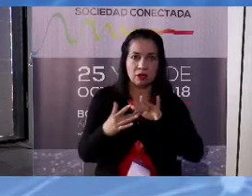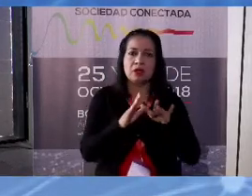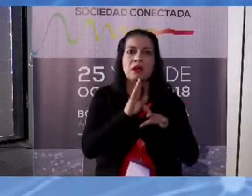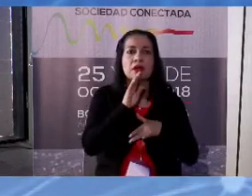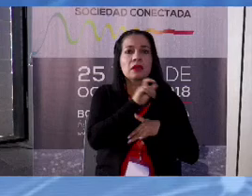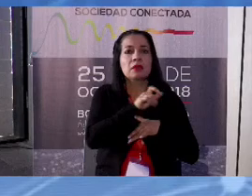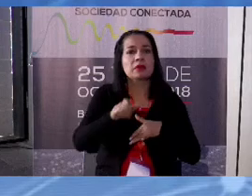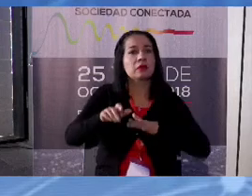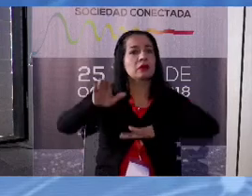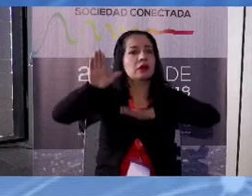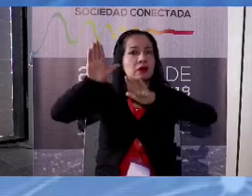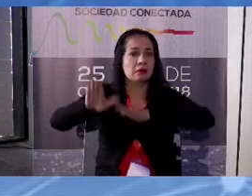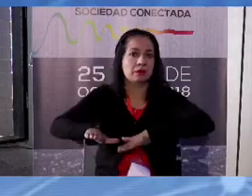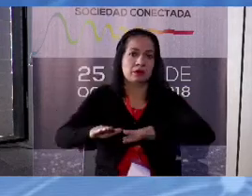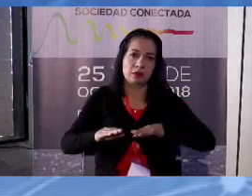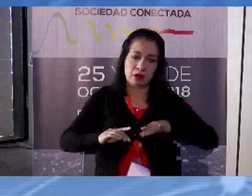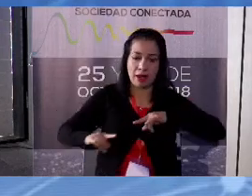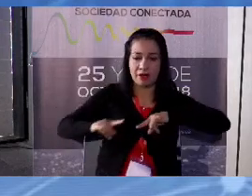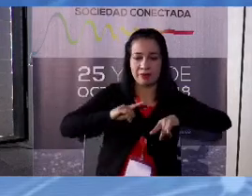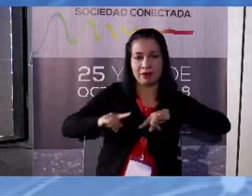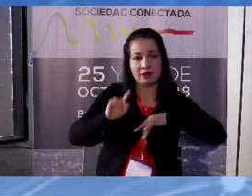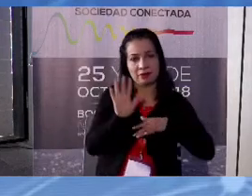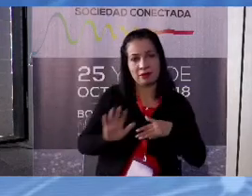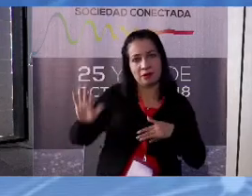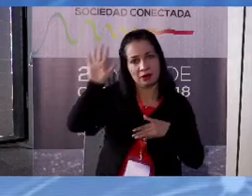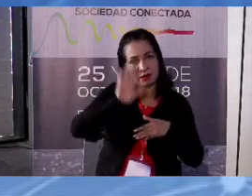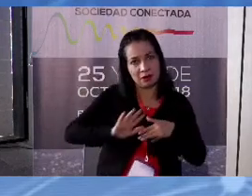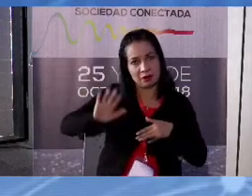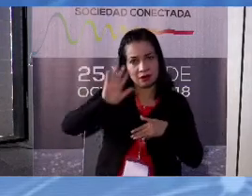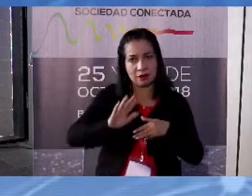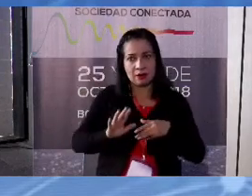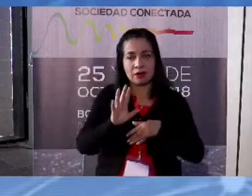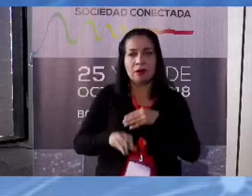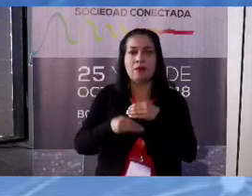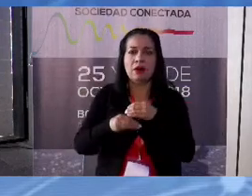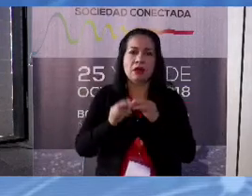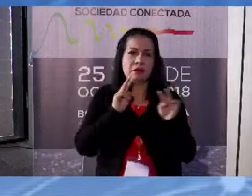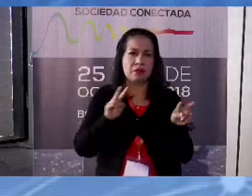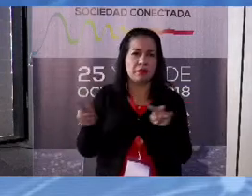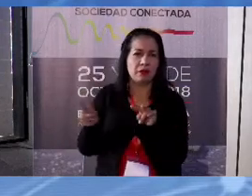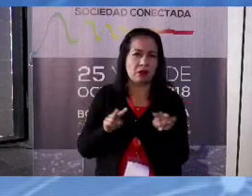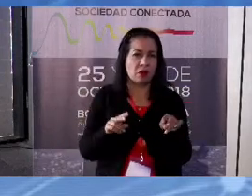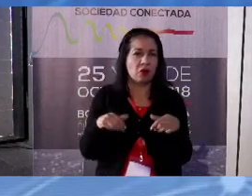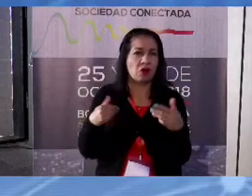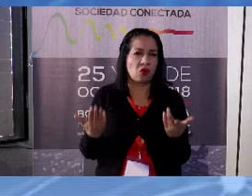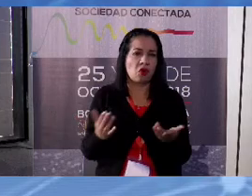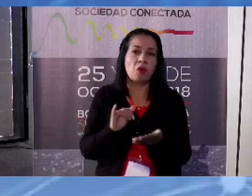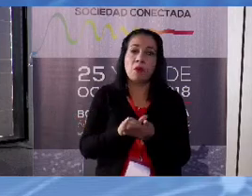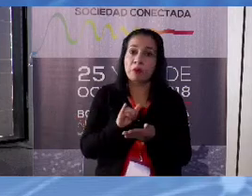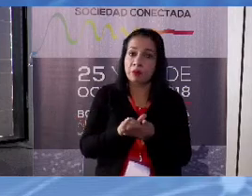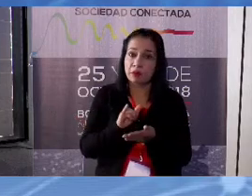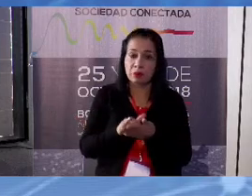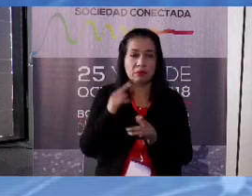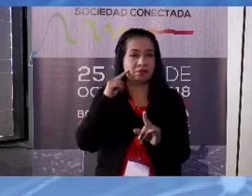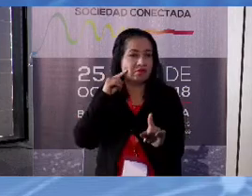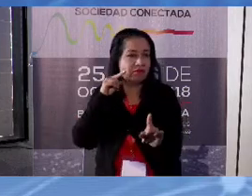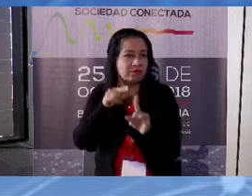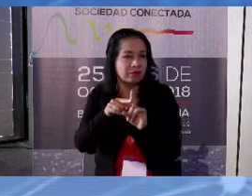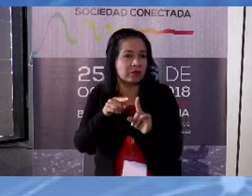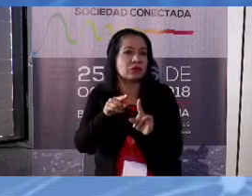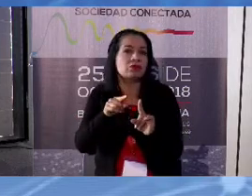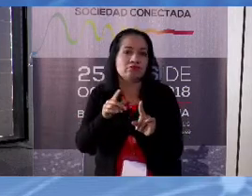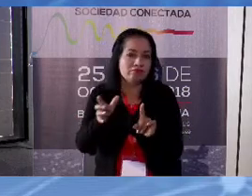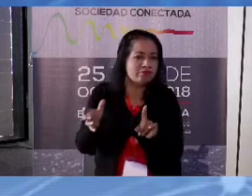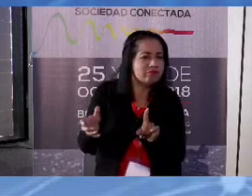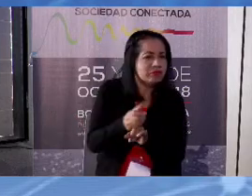representantes de administraciones regionales veremos también Cuáles son los grandes retos a los que nos enfrentamos para cumplir estos